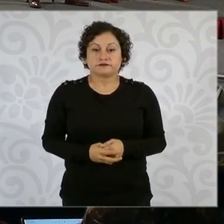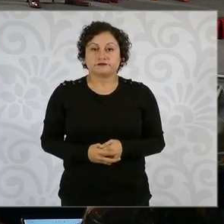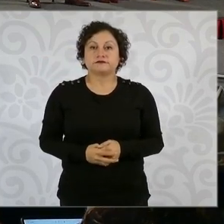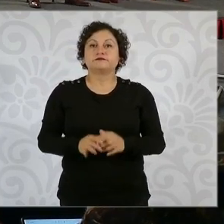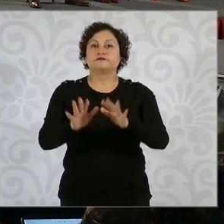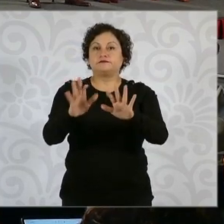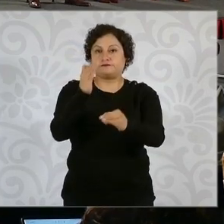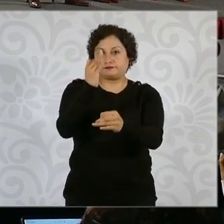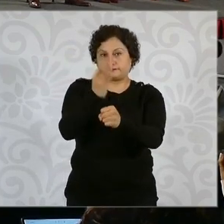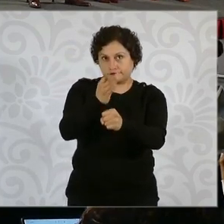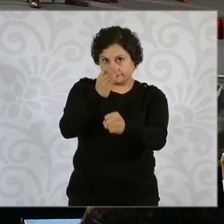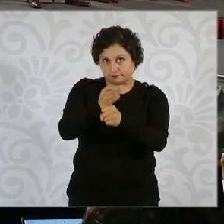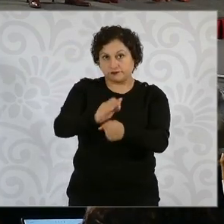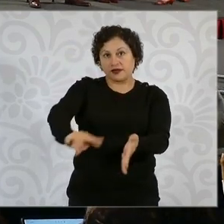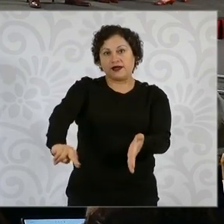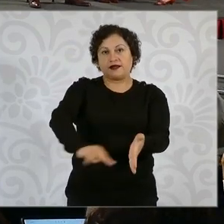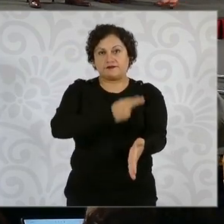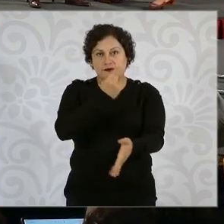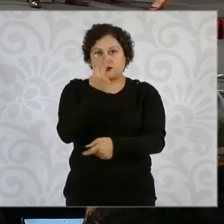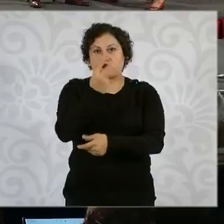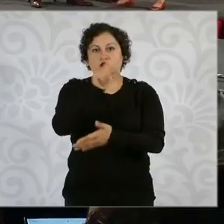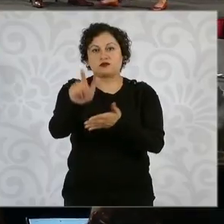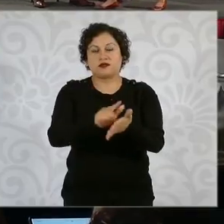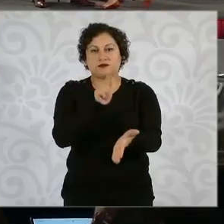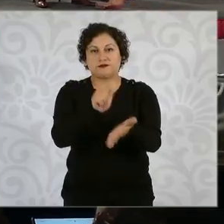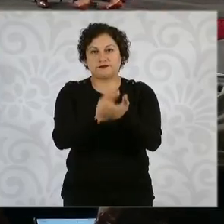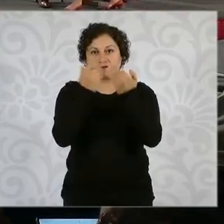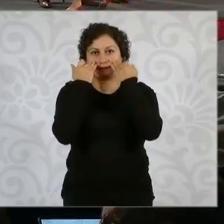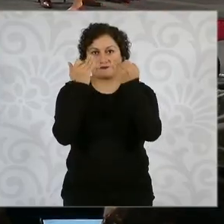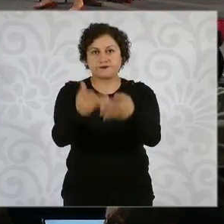Firmamos de una vez las dos leyes.